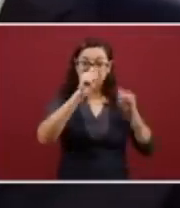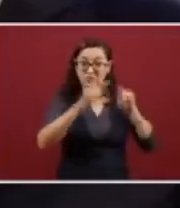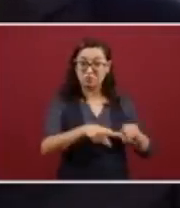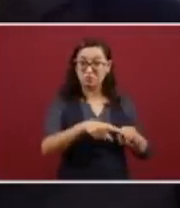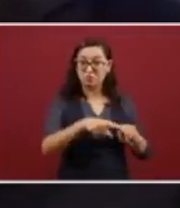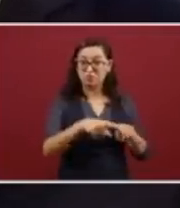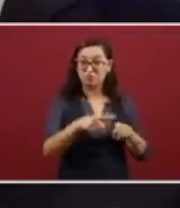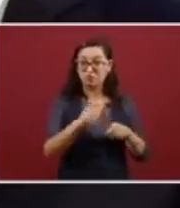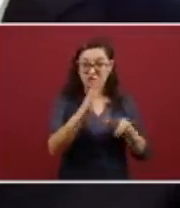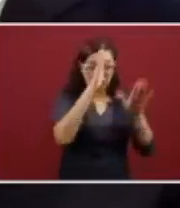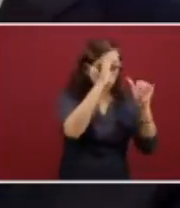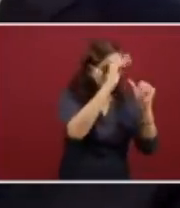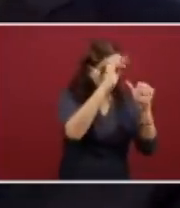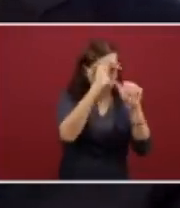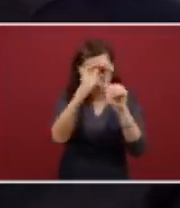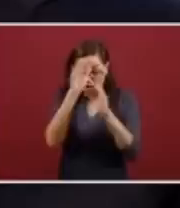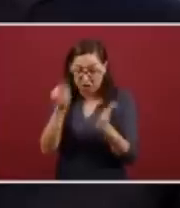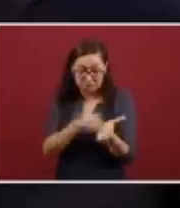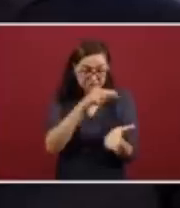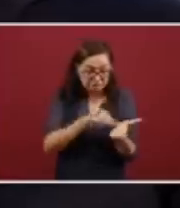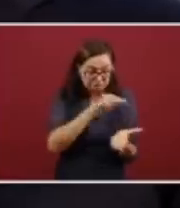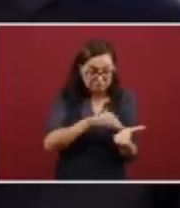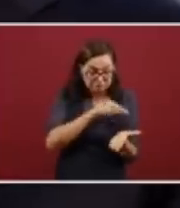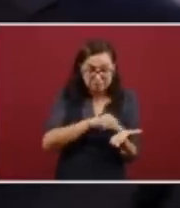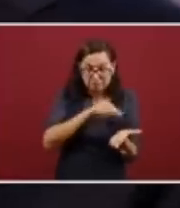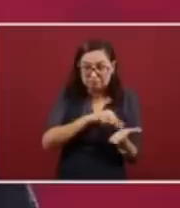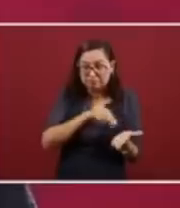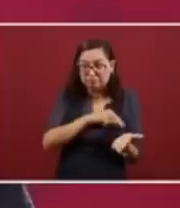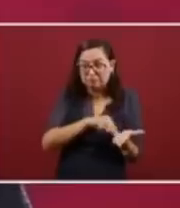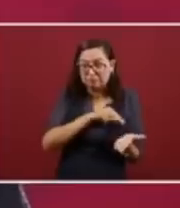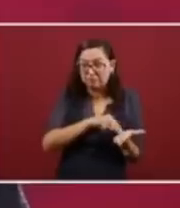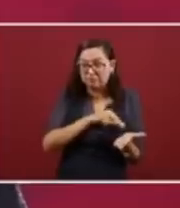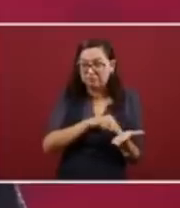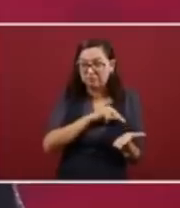y acuerdos para que no se aplicarán